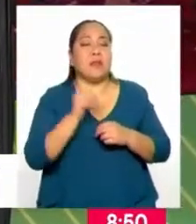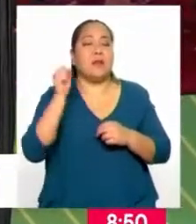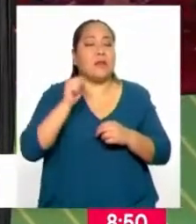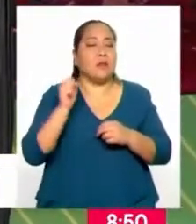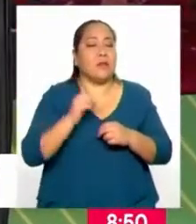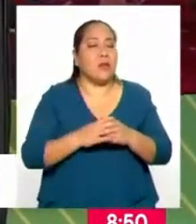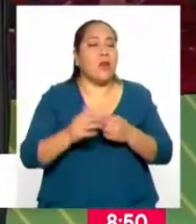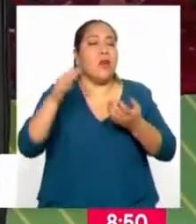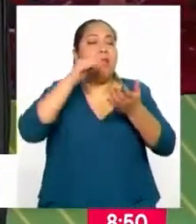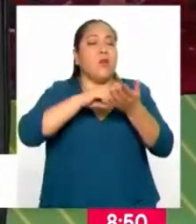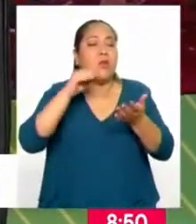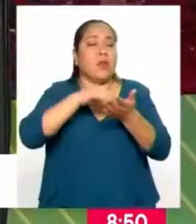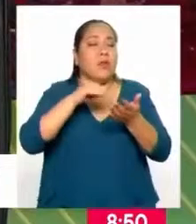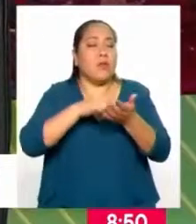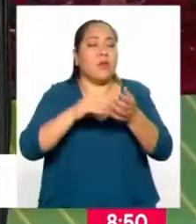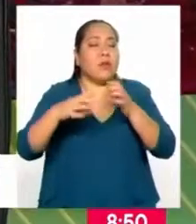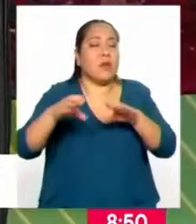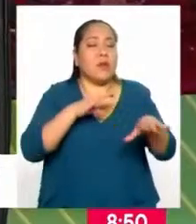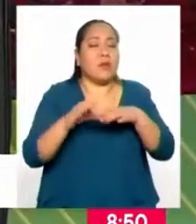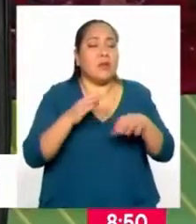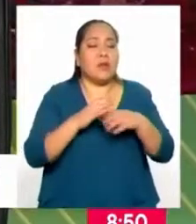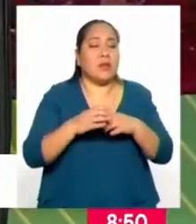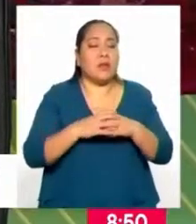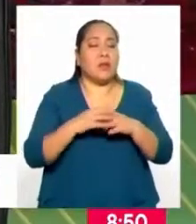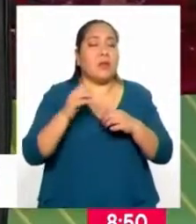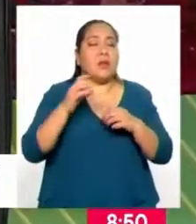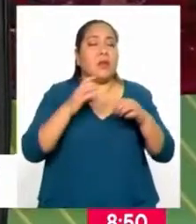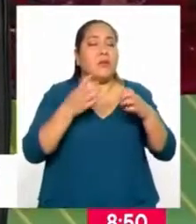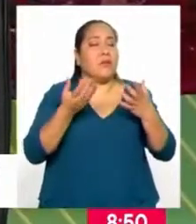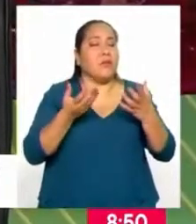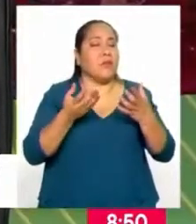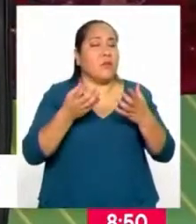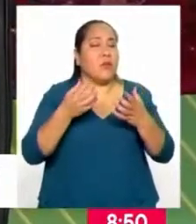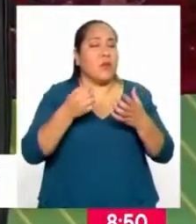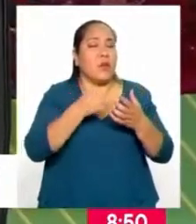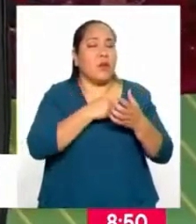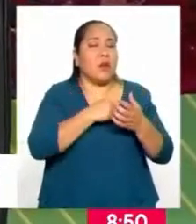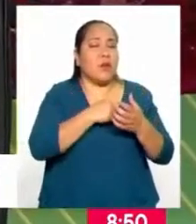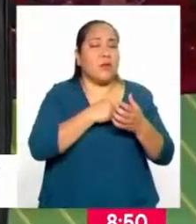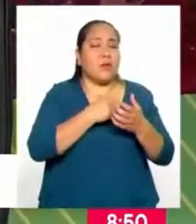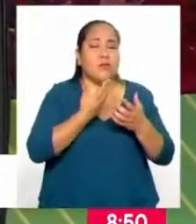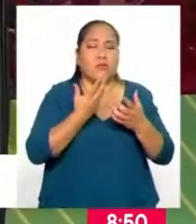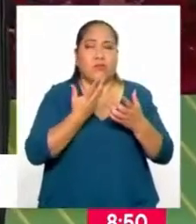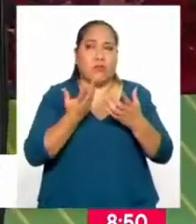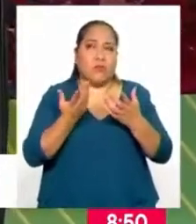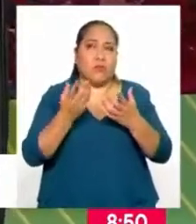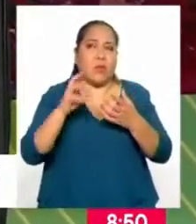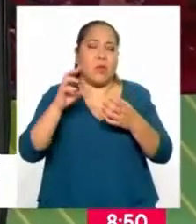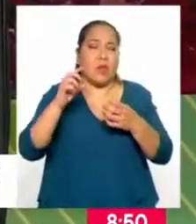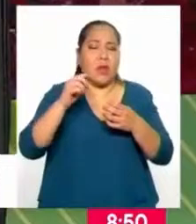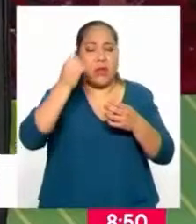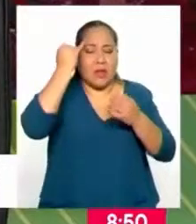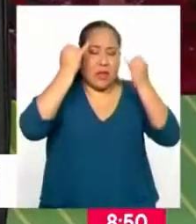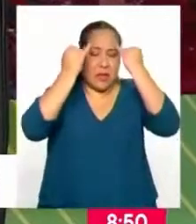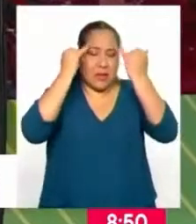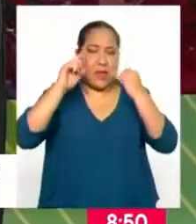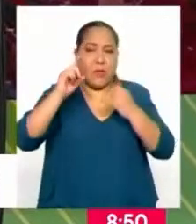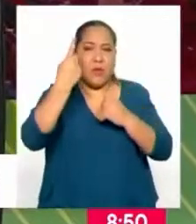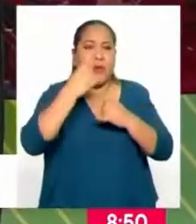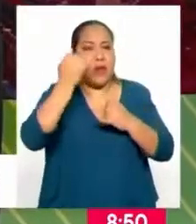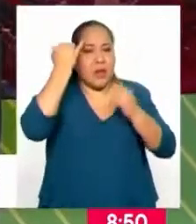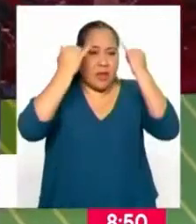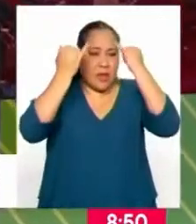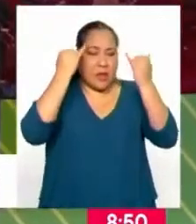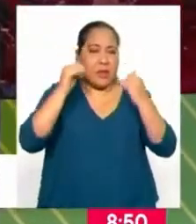repite argumentos de la segunda y argumentos de la primera. Y en lo novedoso, por decirlo así,